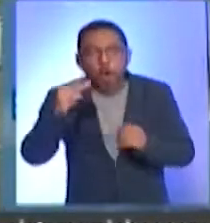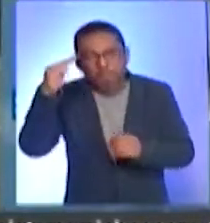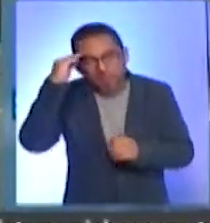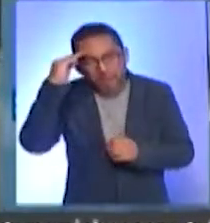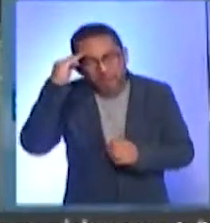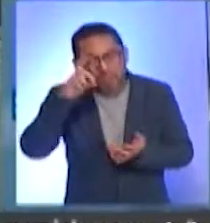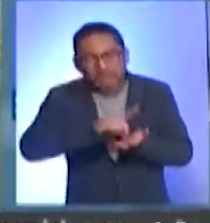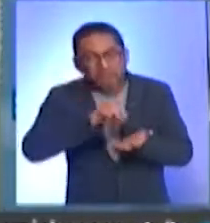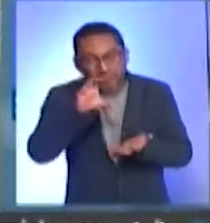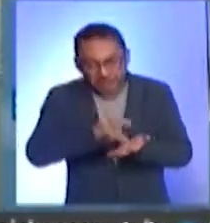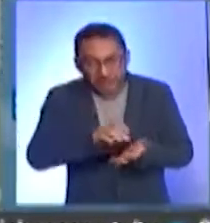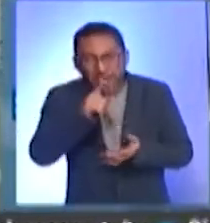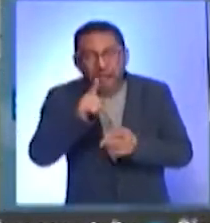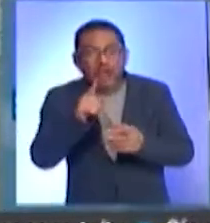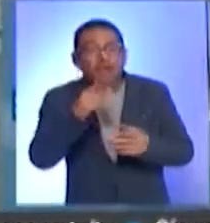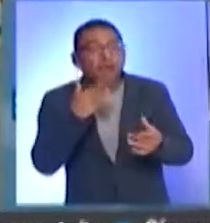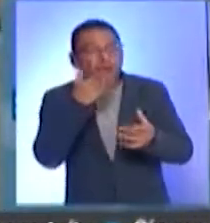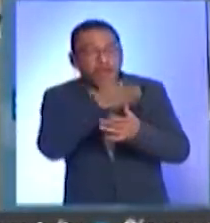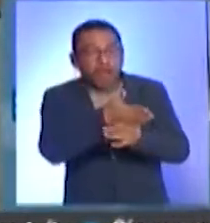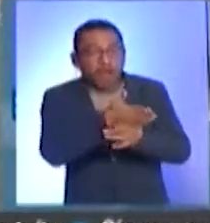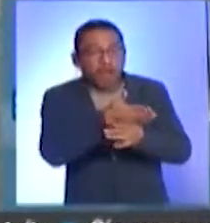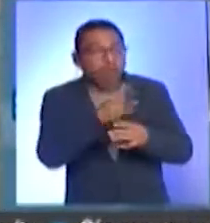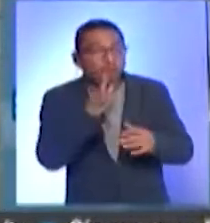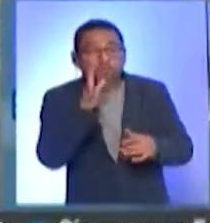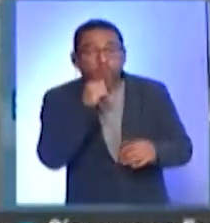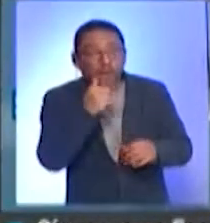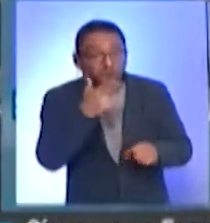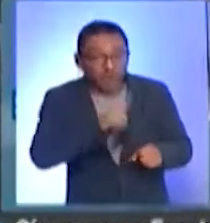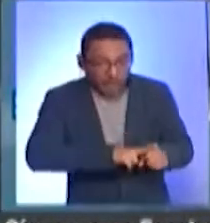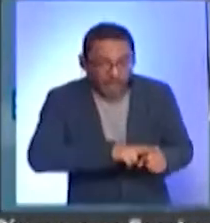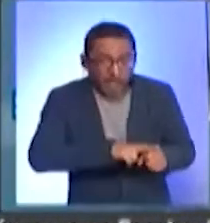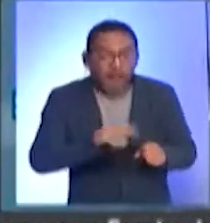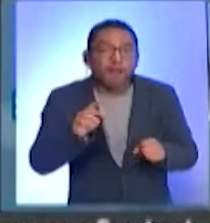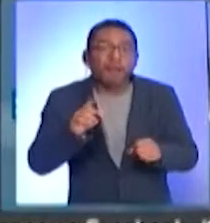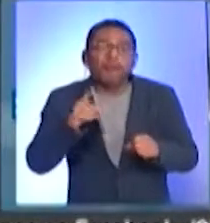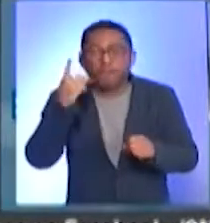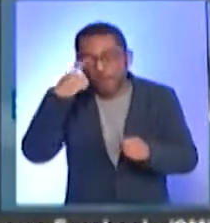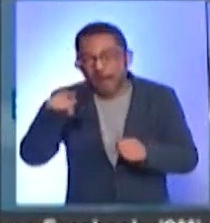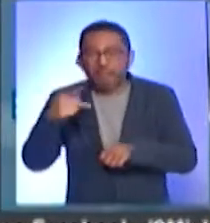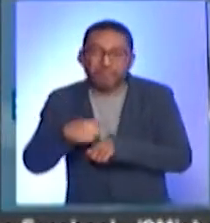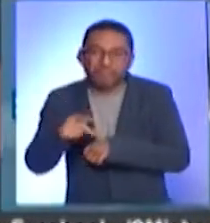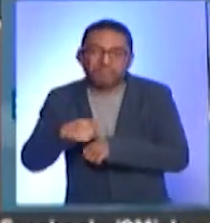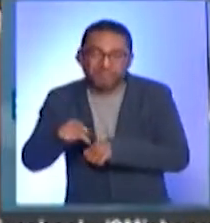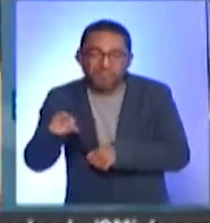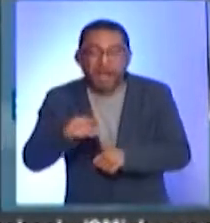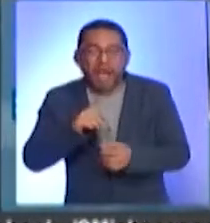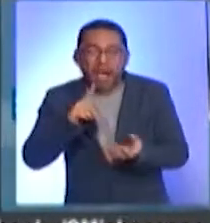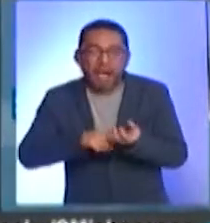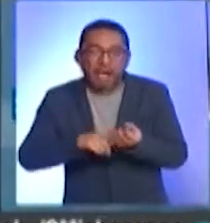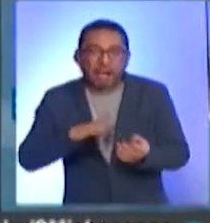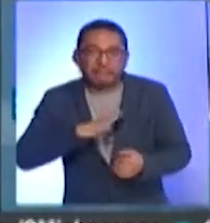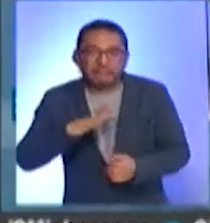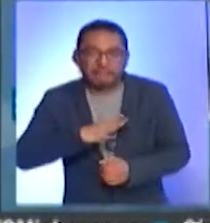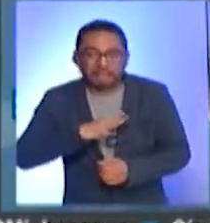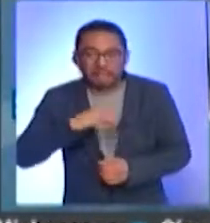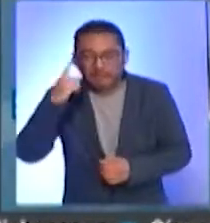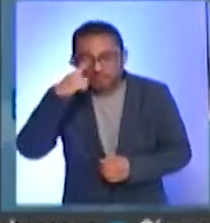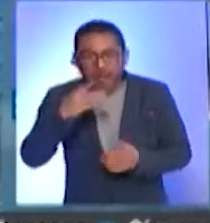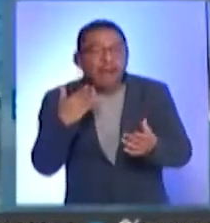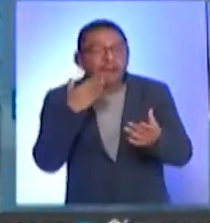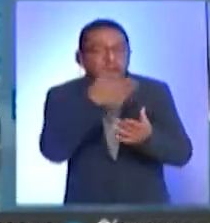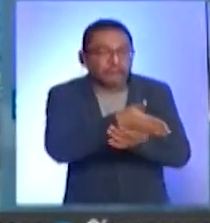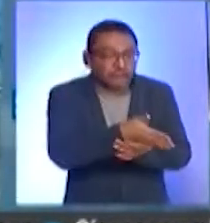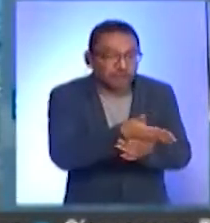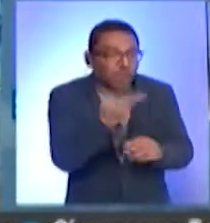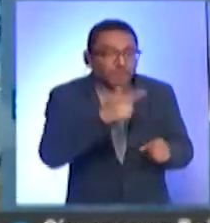esos motivos no pueden acudir a la unidad obviamente disminuye el riesgo para ellos de acudir a las clínicas